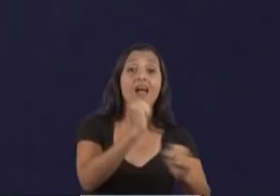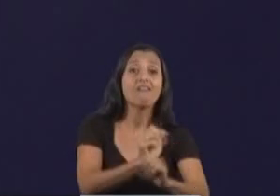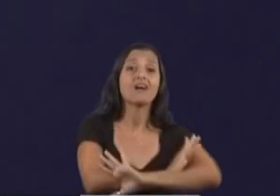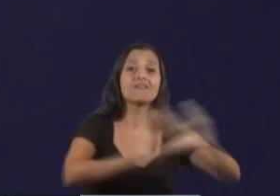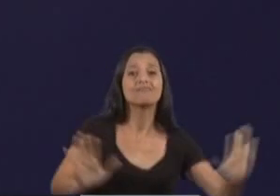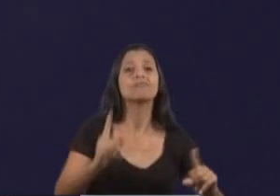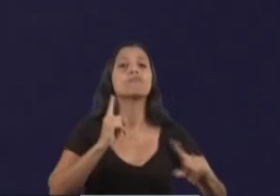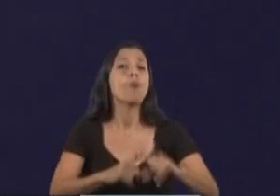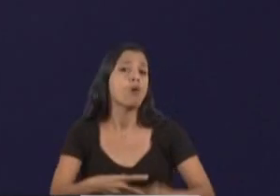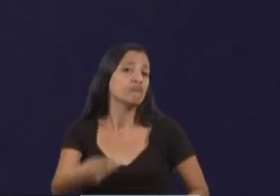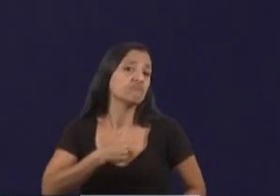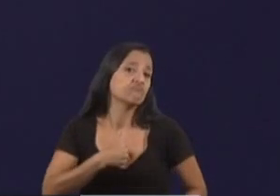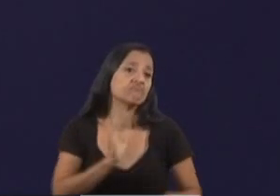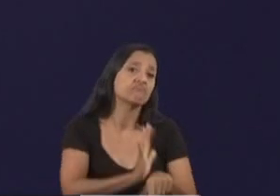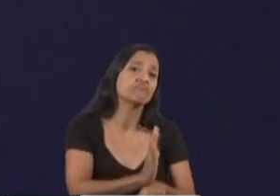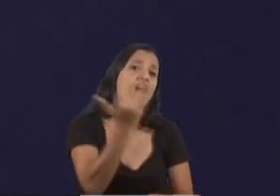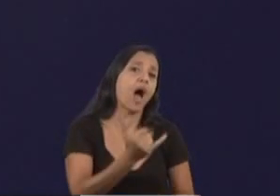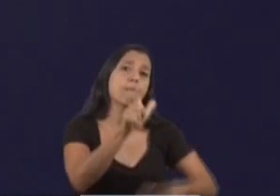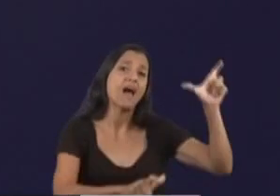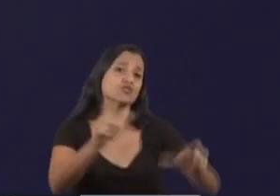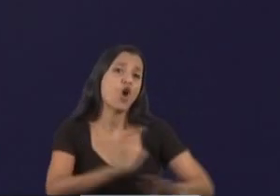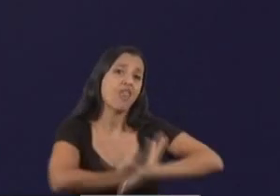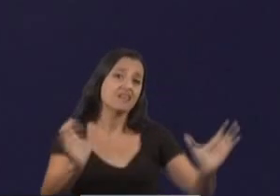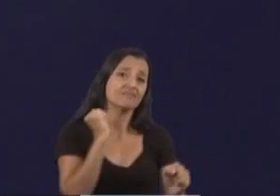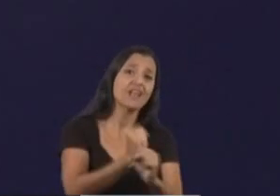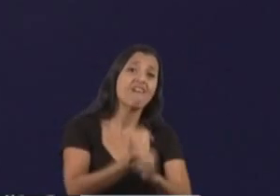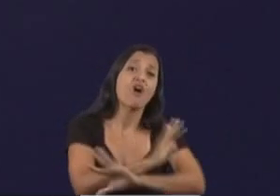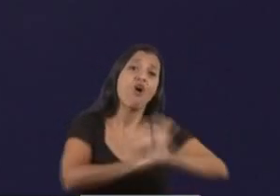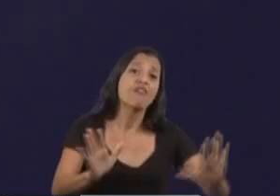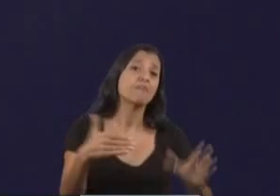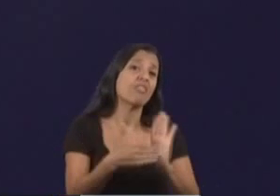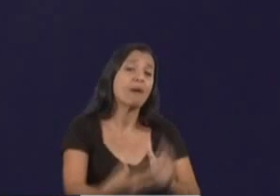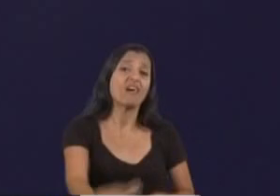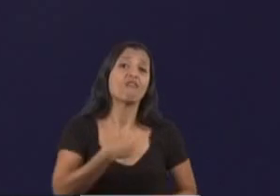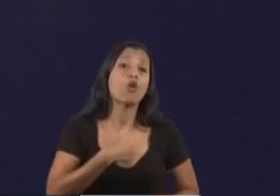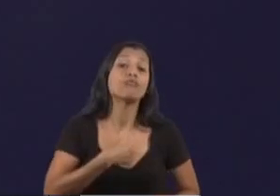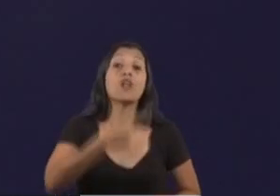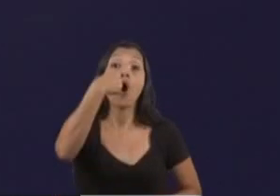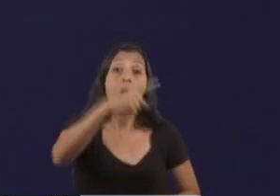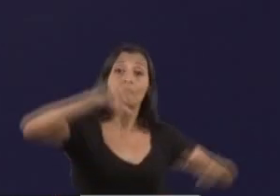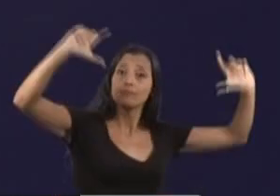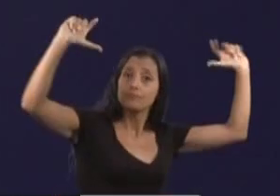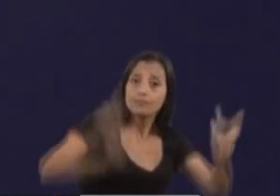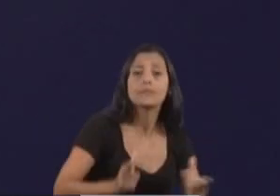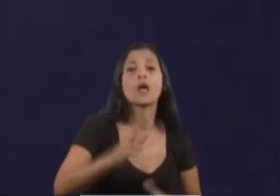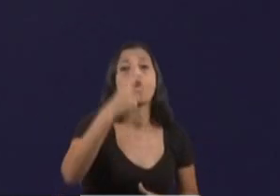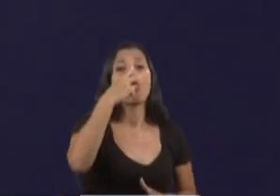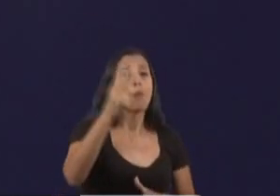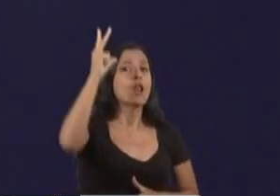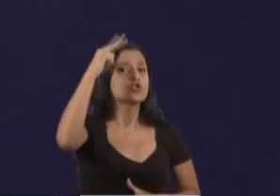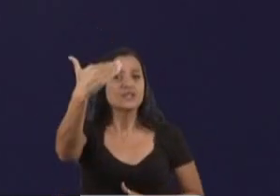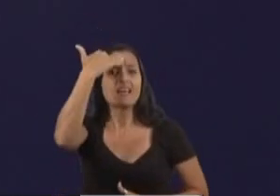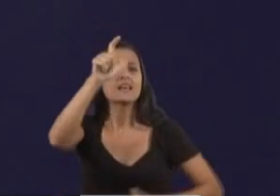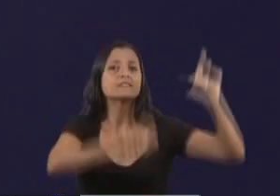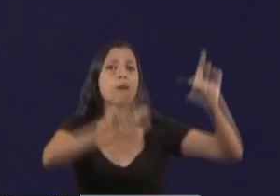resto de las desvinculaciones. Y se va a terminar reduciendo la planta en 2.815